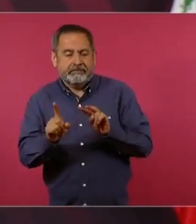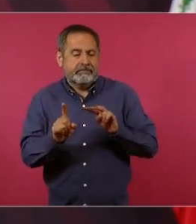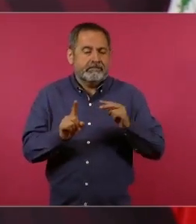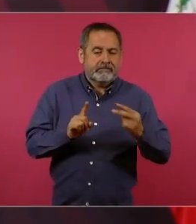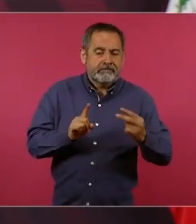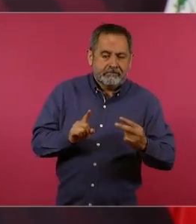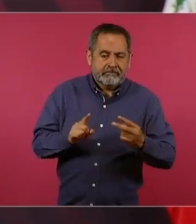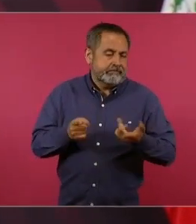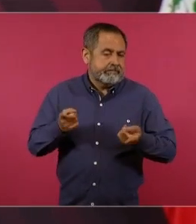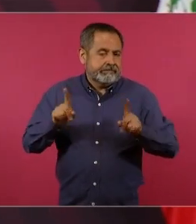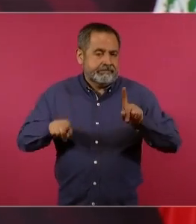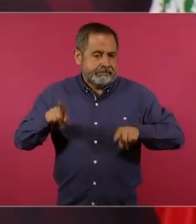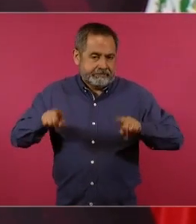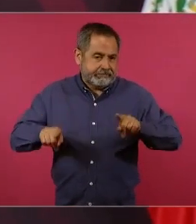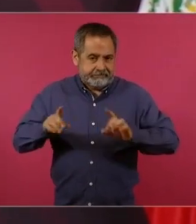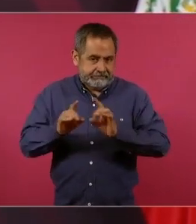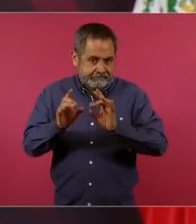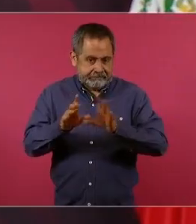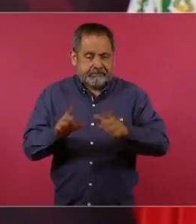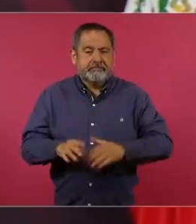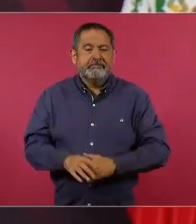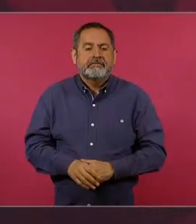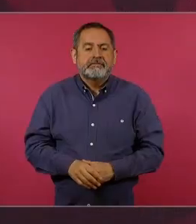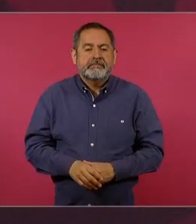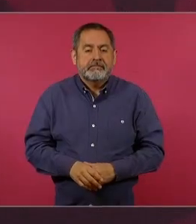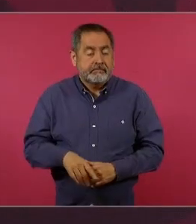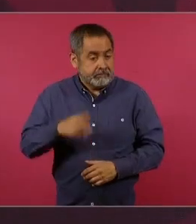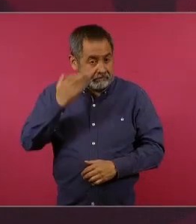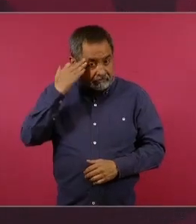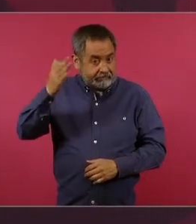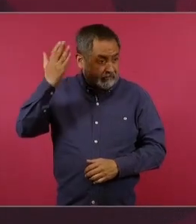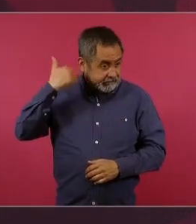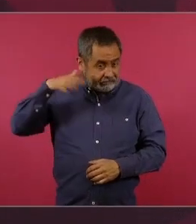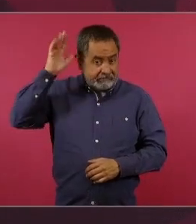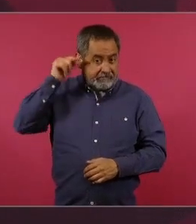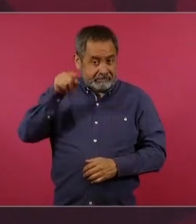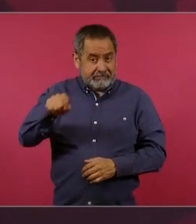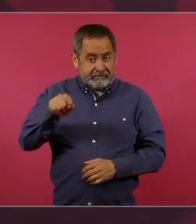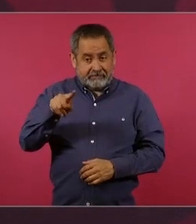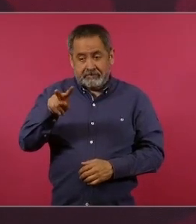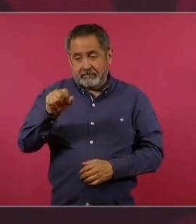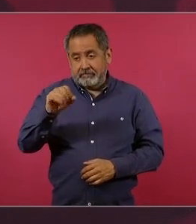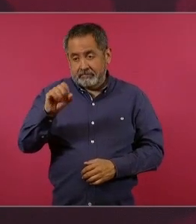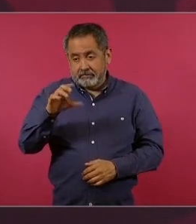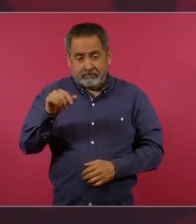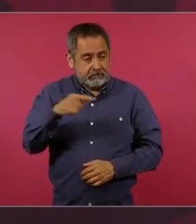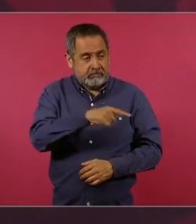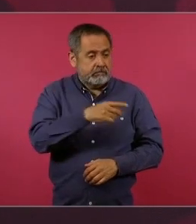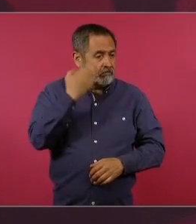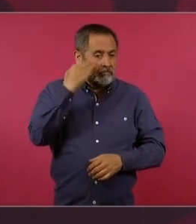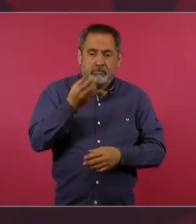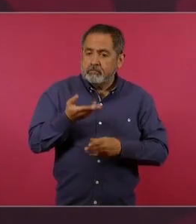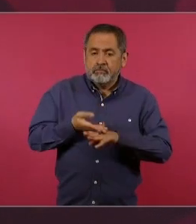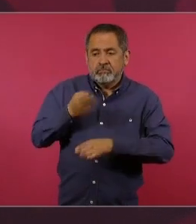de acuerdo a las circunstancias. Era un tiempo de mucha represión.